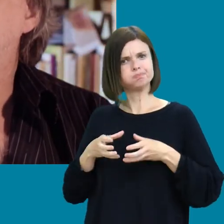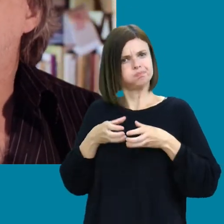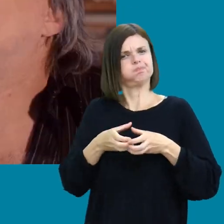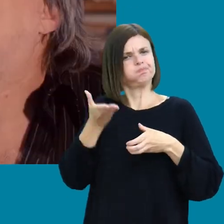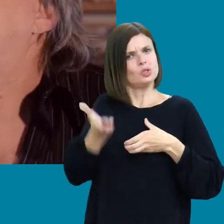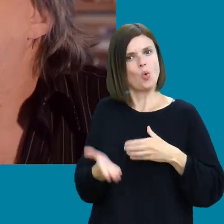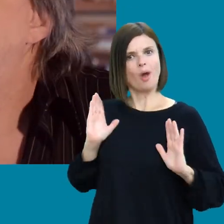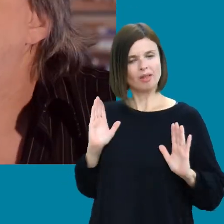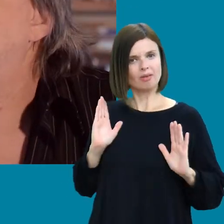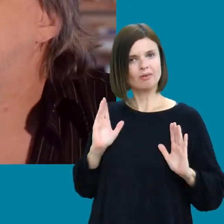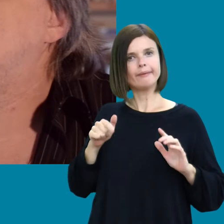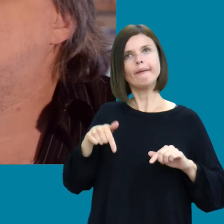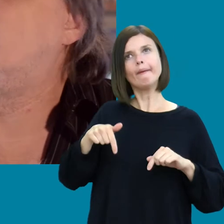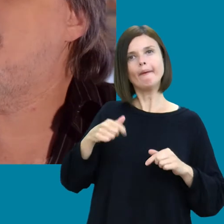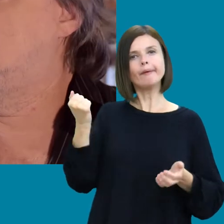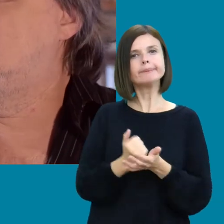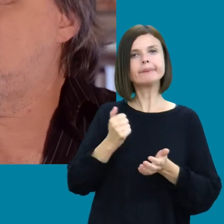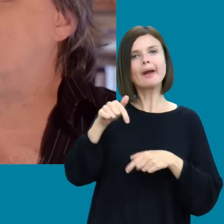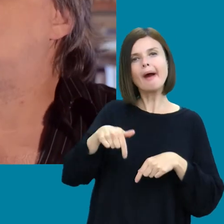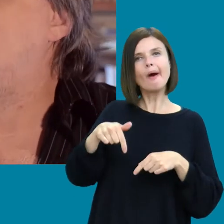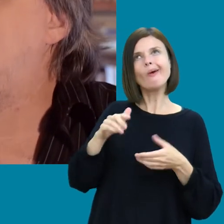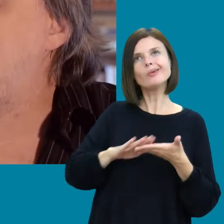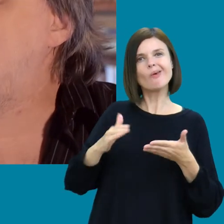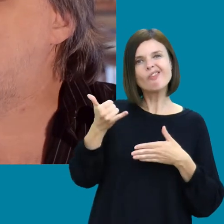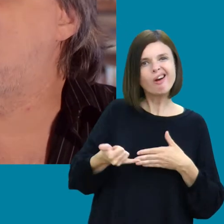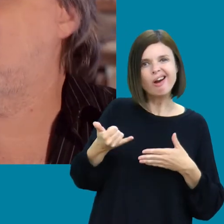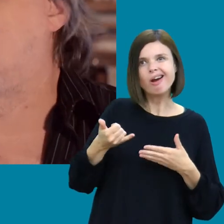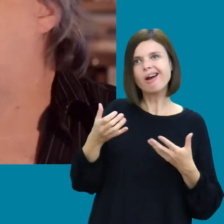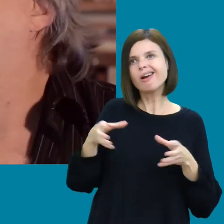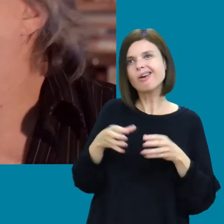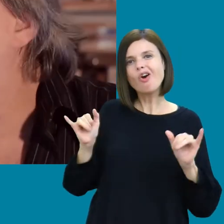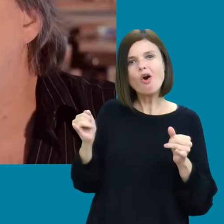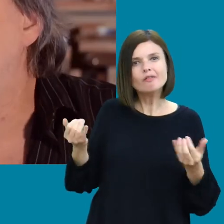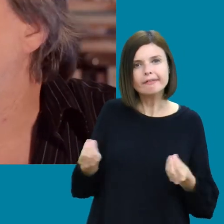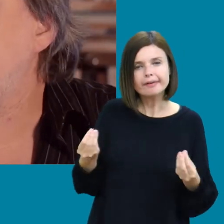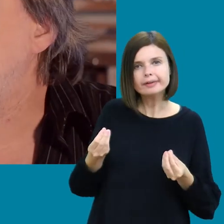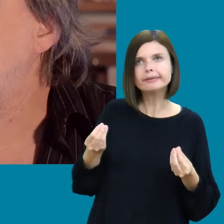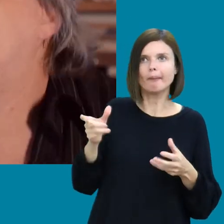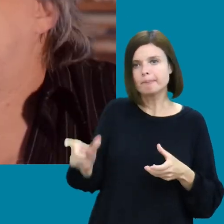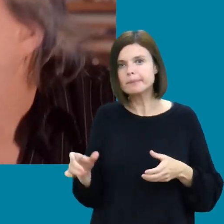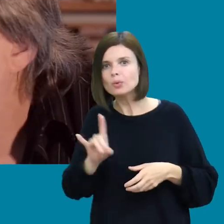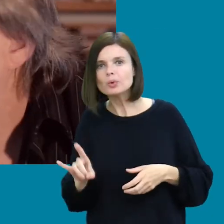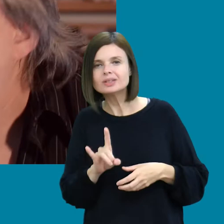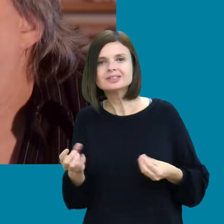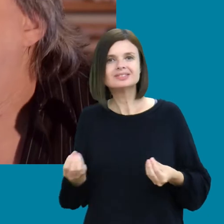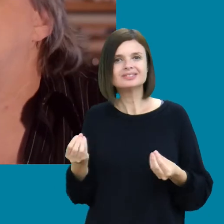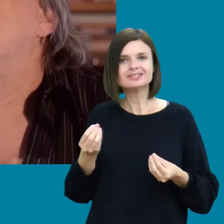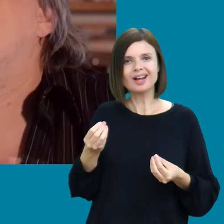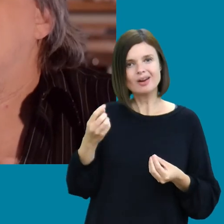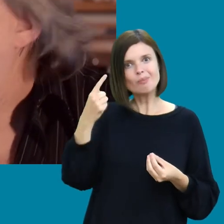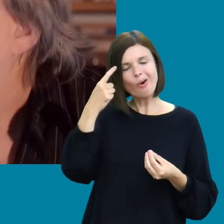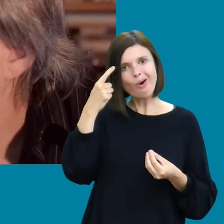sujeto. ¿Qué nuevos mitos hoy le permiten a la juventud o a los